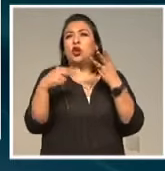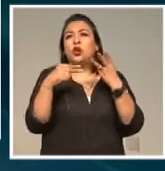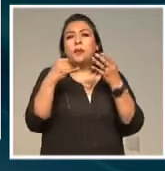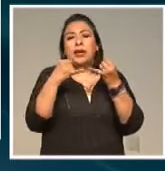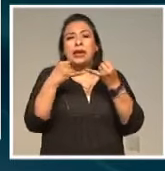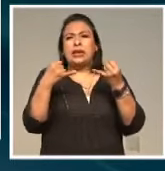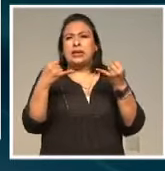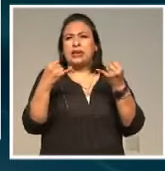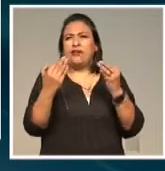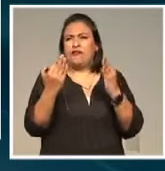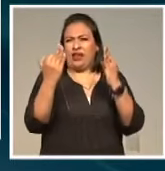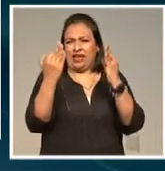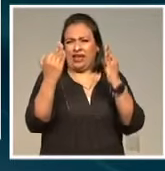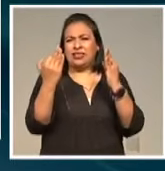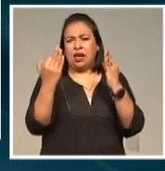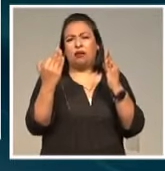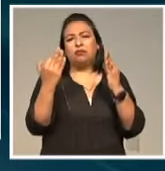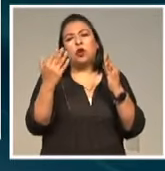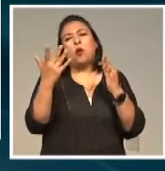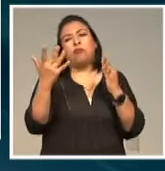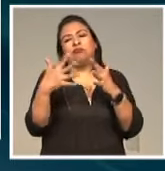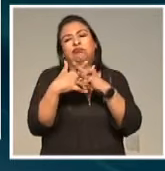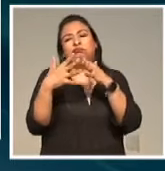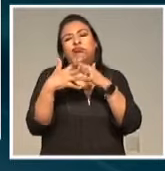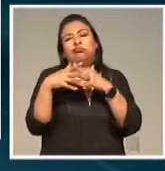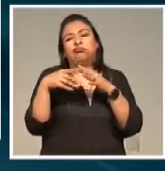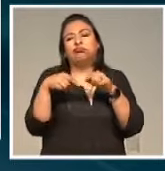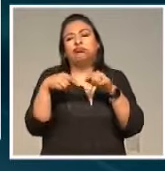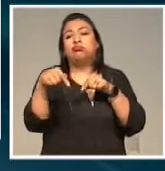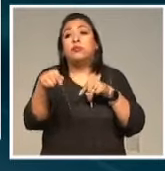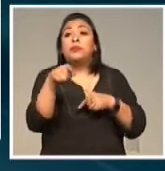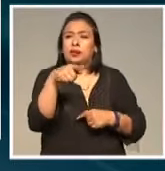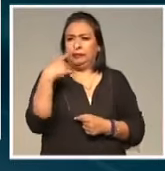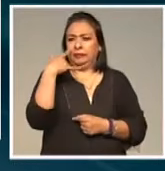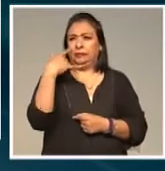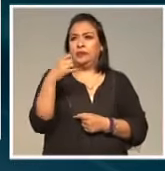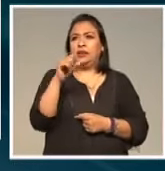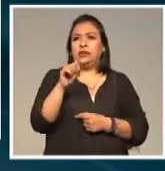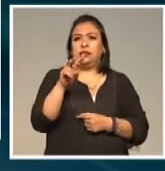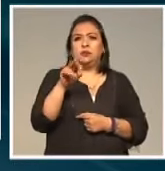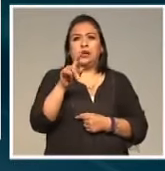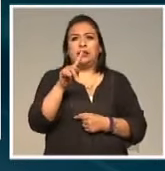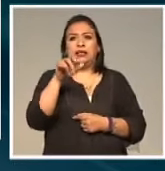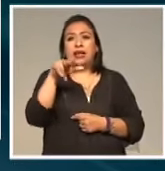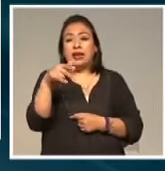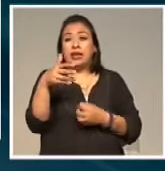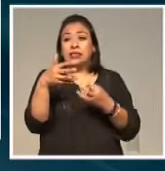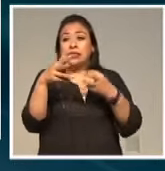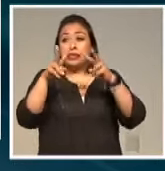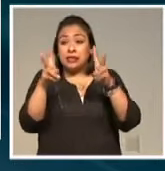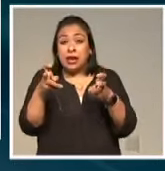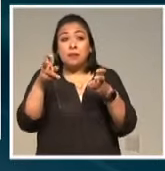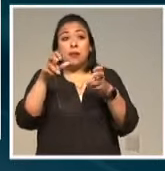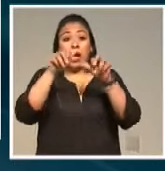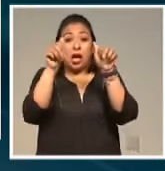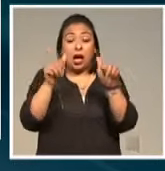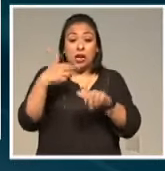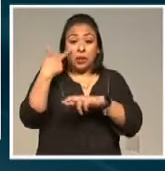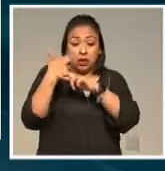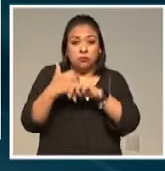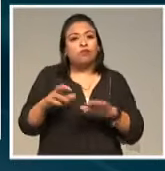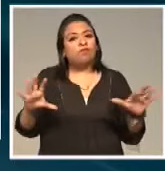del Frente, y pues es curioso, Svetlana, que los temas alrededor de tu trabajo artístico y tu curaduría